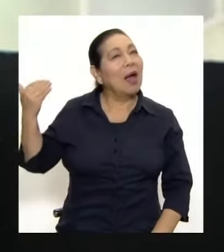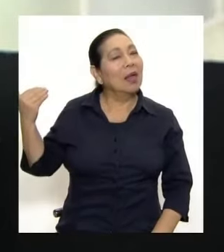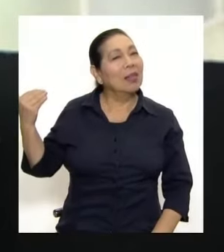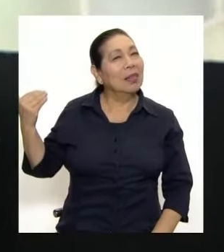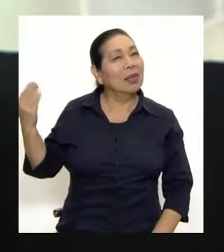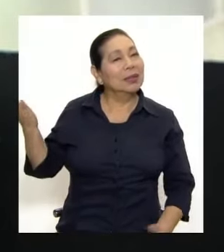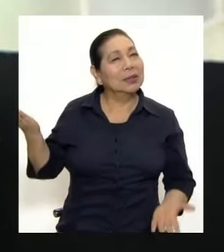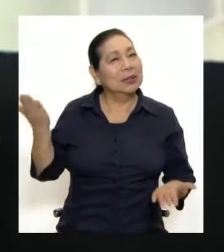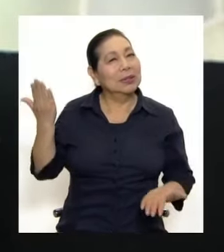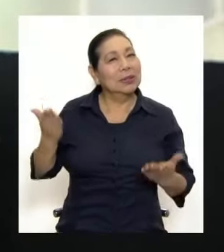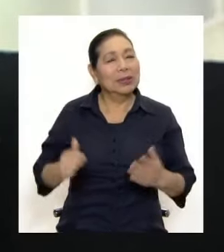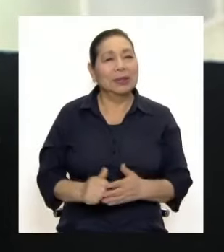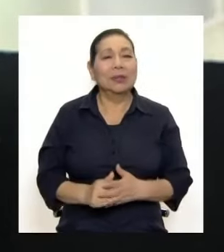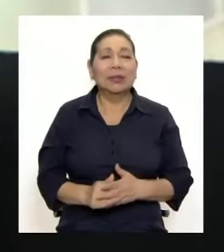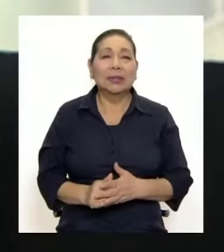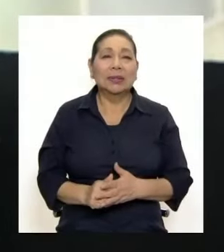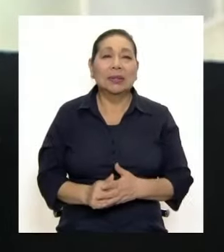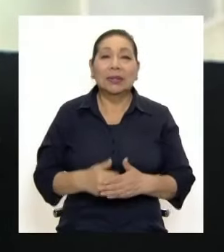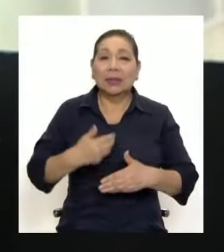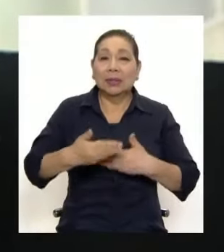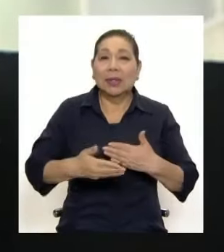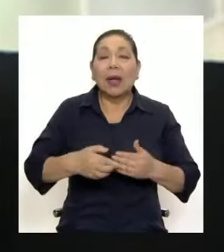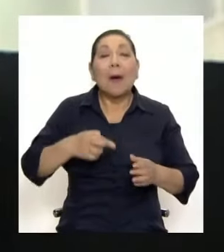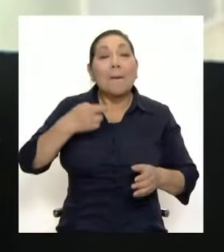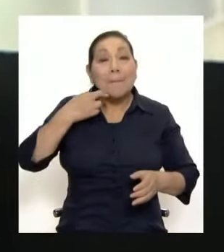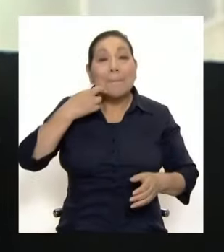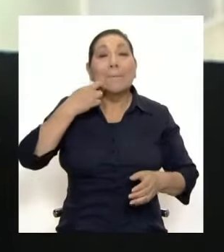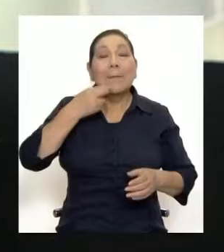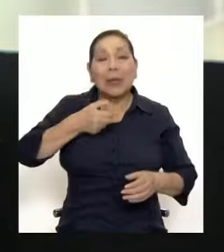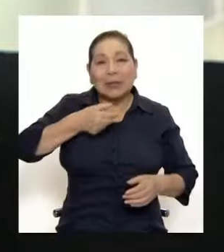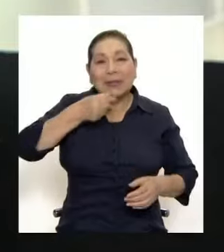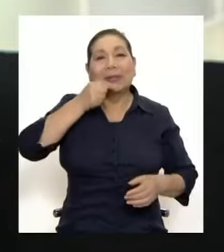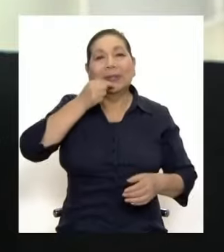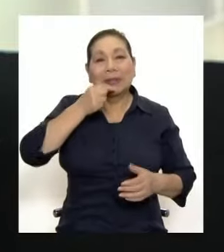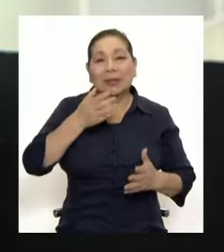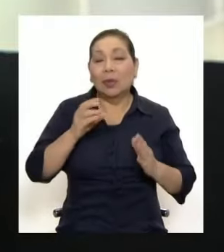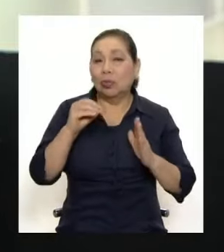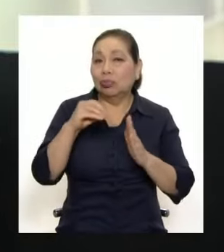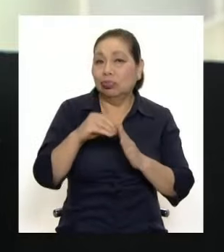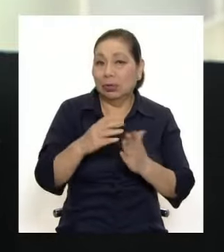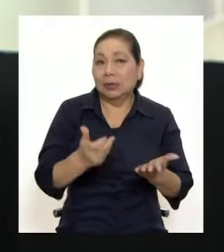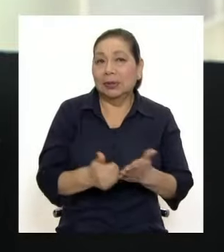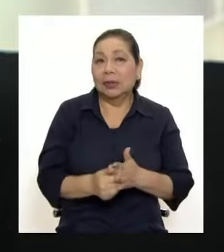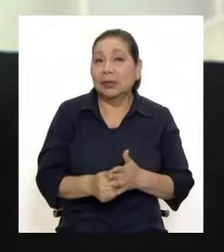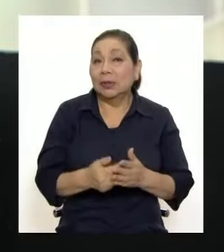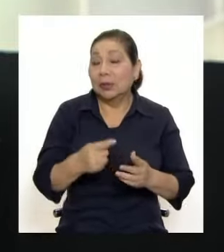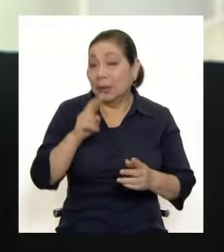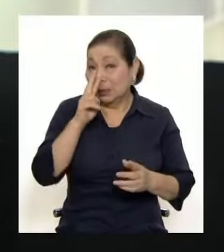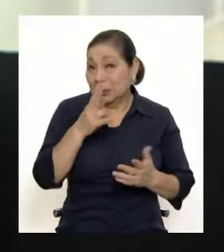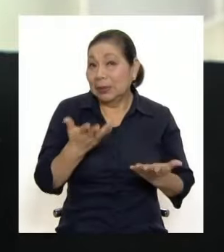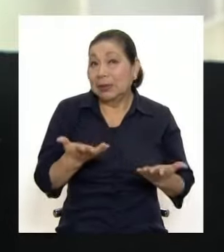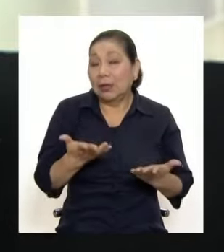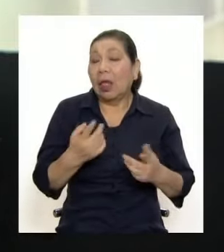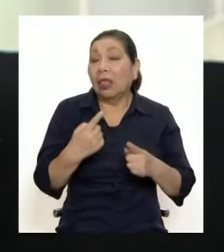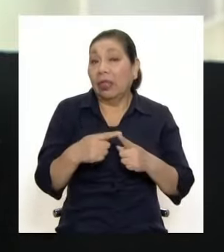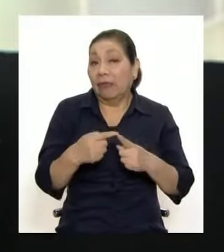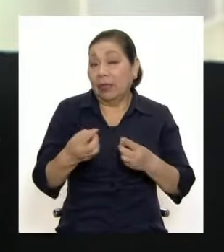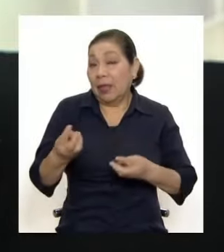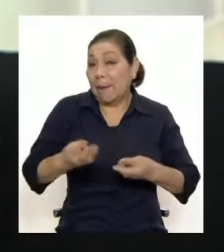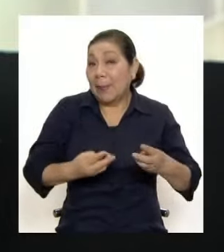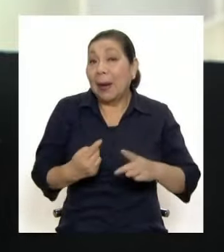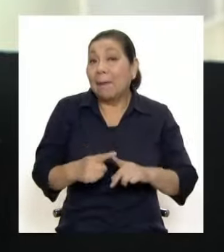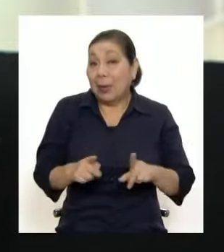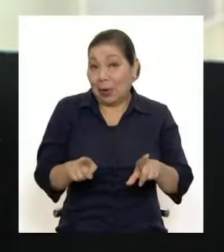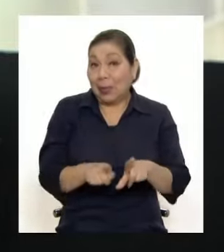desde eh Por ejemplo los productores de pisco no que están colocando esta bebida nacional en diversos mercados